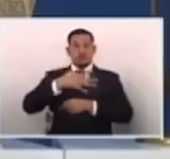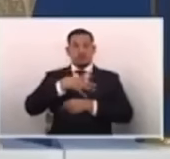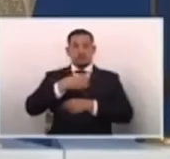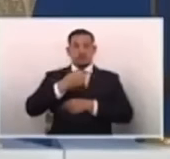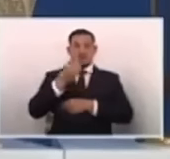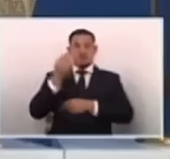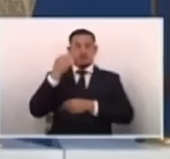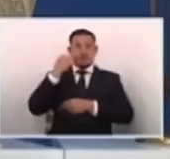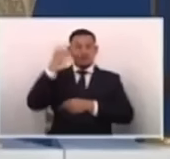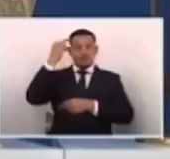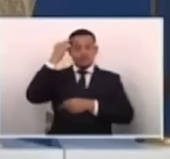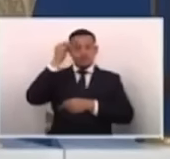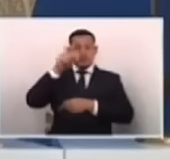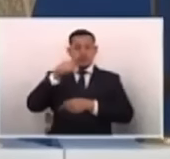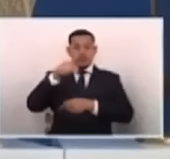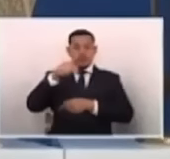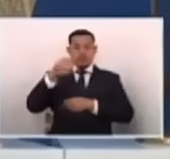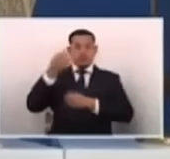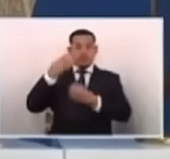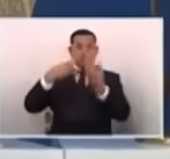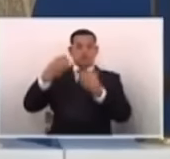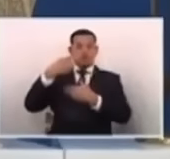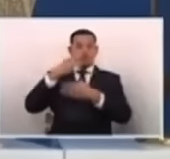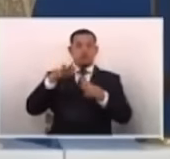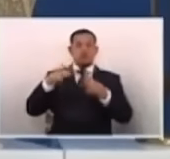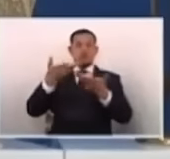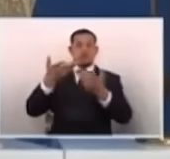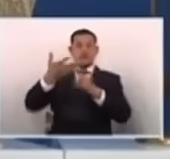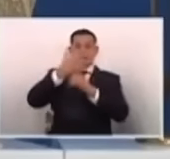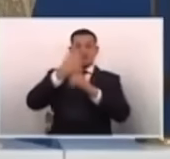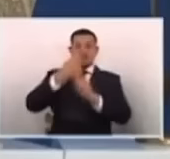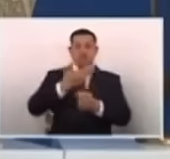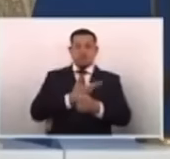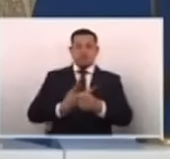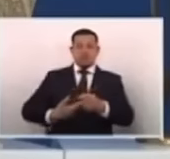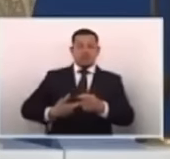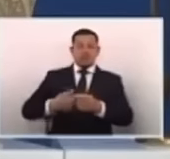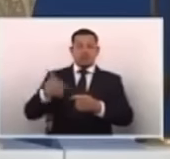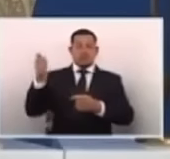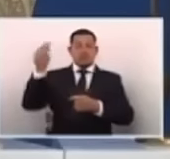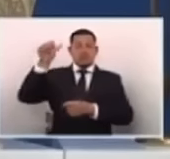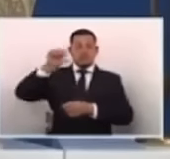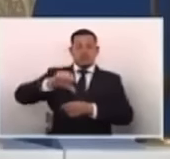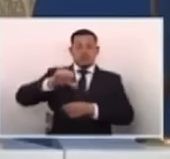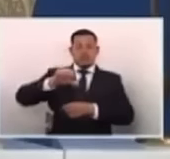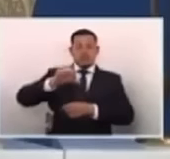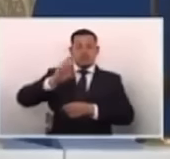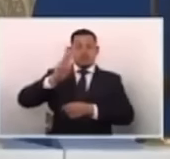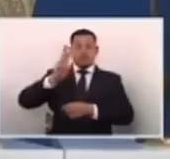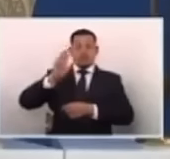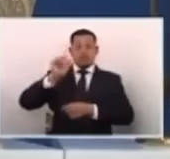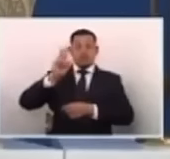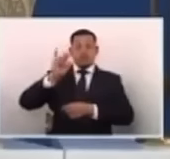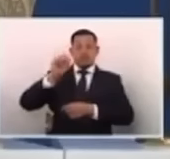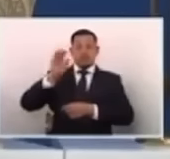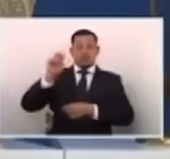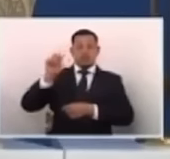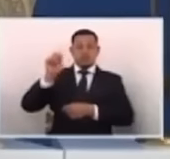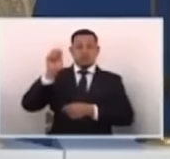esa es la mayoría que sí es de ellos. Y queda como presidente el mayor Dabuisón, el